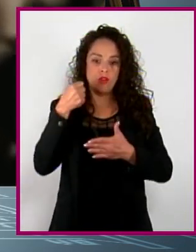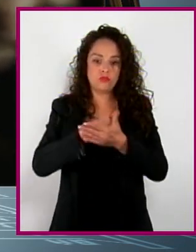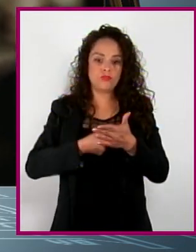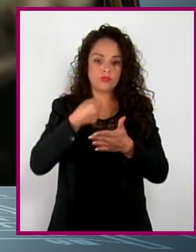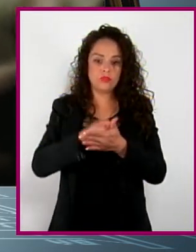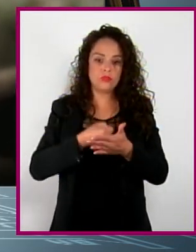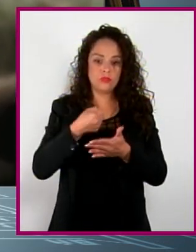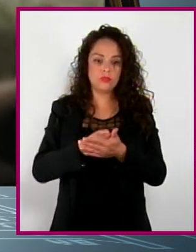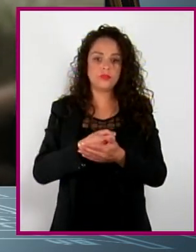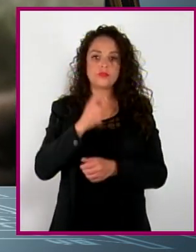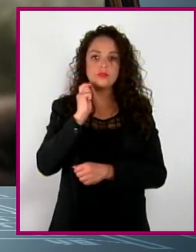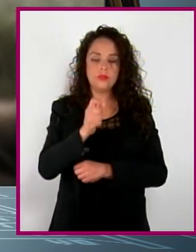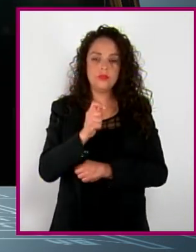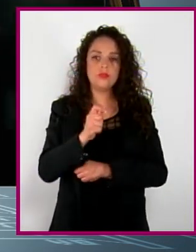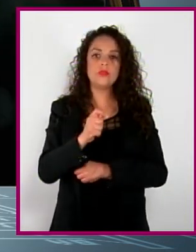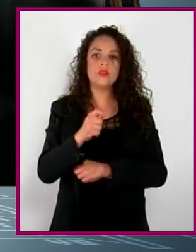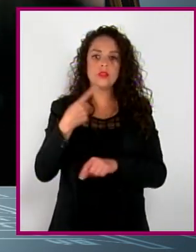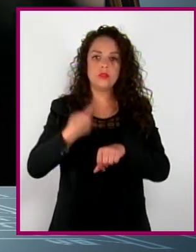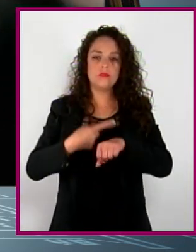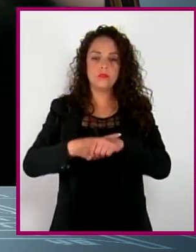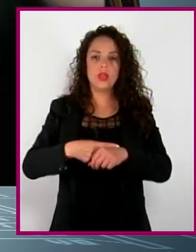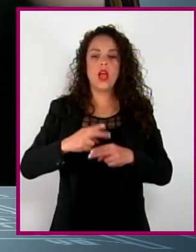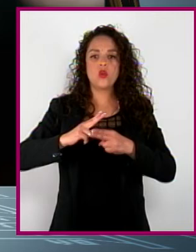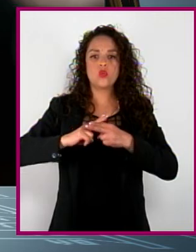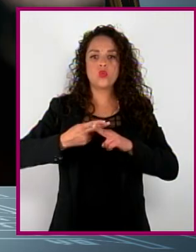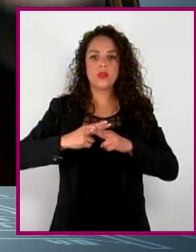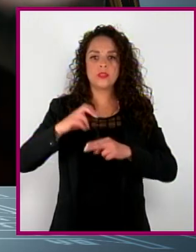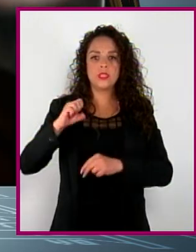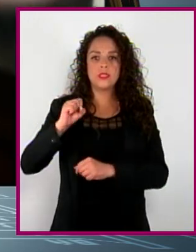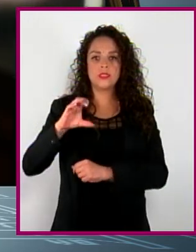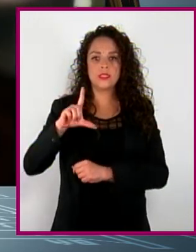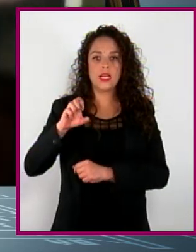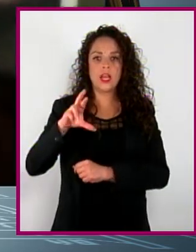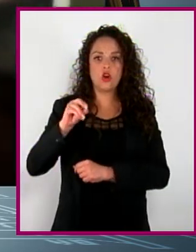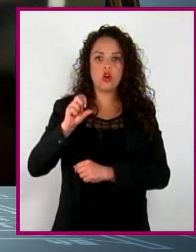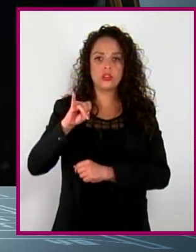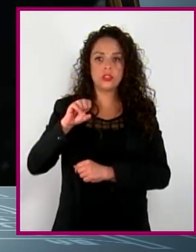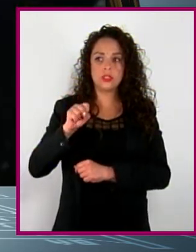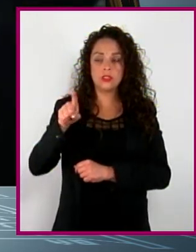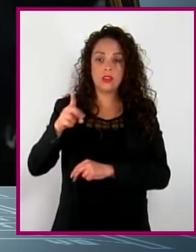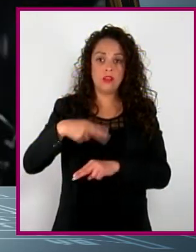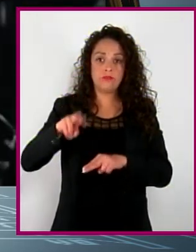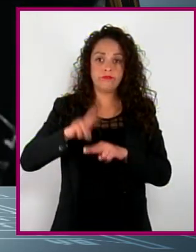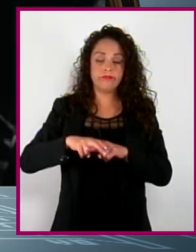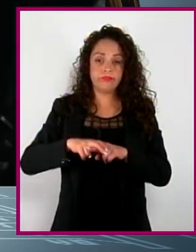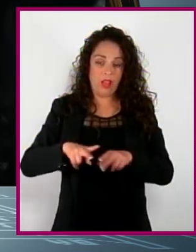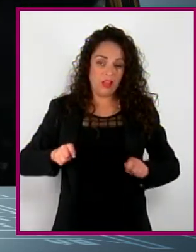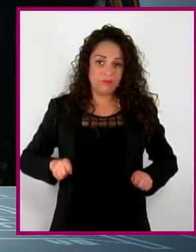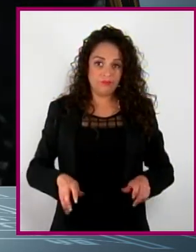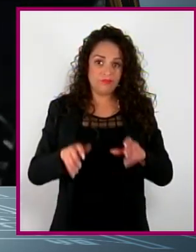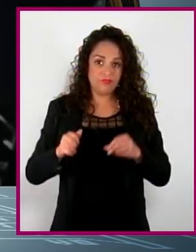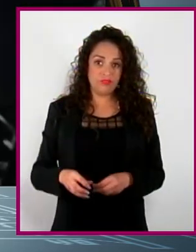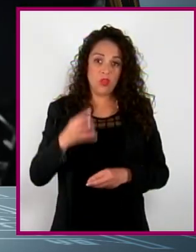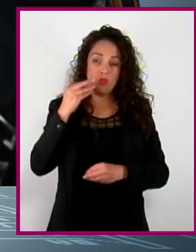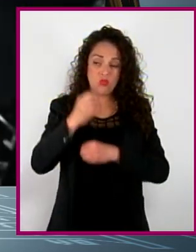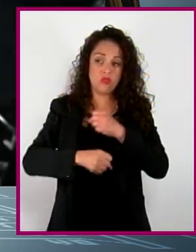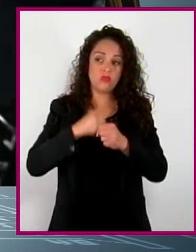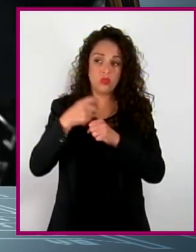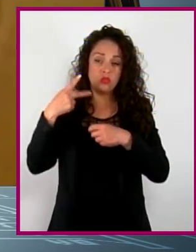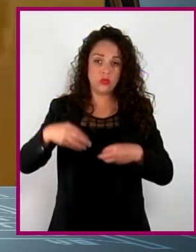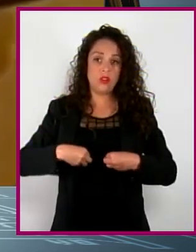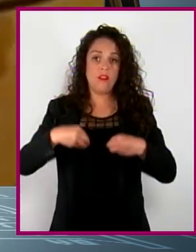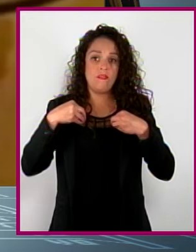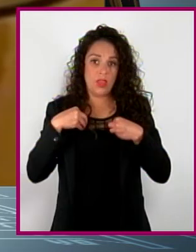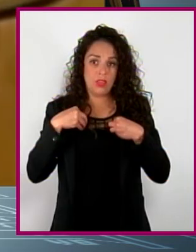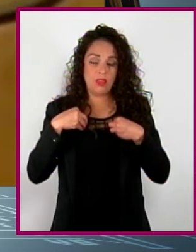la esclerosis lateral amiotrófica, enfermedad que lo mantuvo en una silla de ruedas gran parte de su vida. Inspirador en